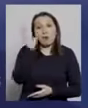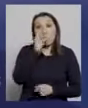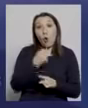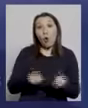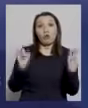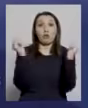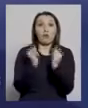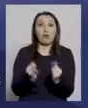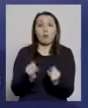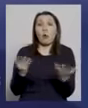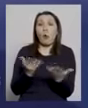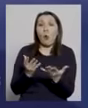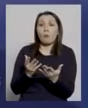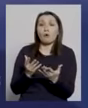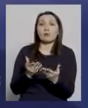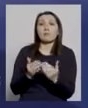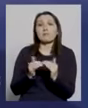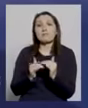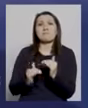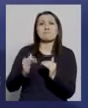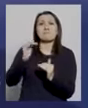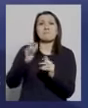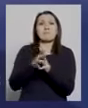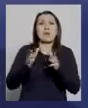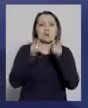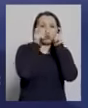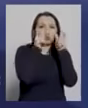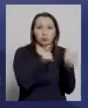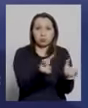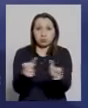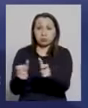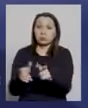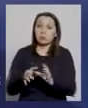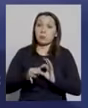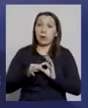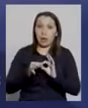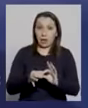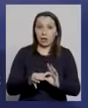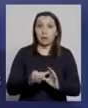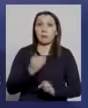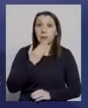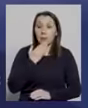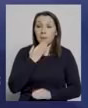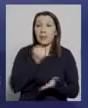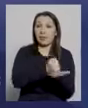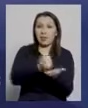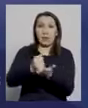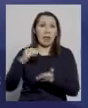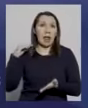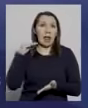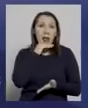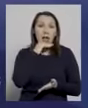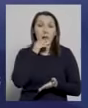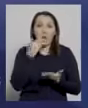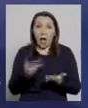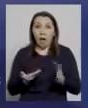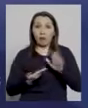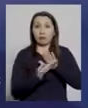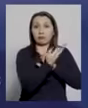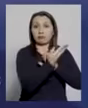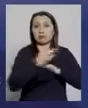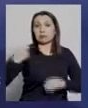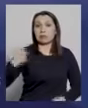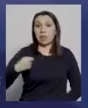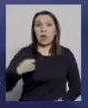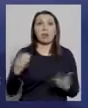otras formas de aumentar el control. Y agradezco la tramitación rápida que está sufriendo en el